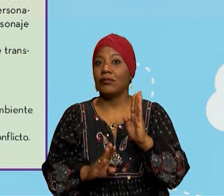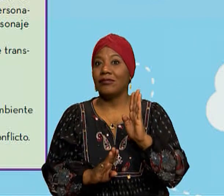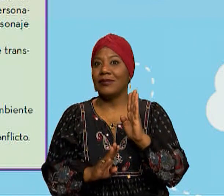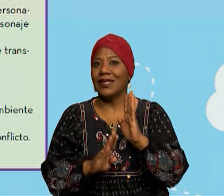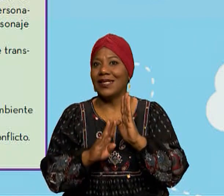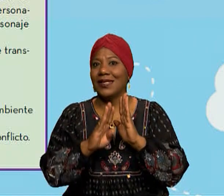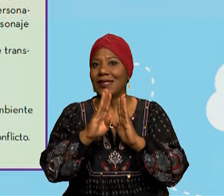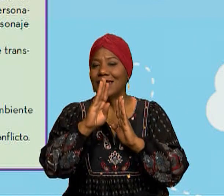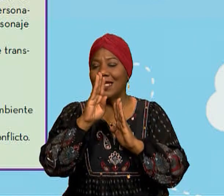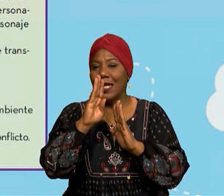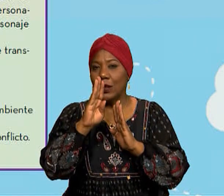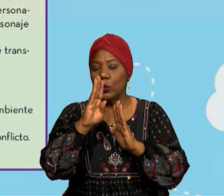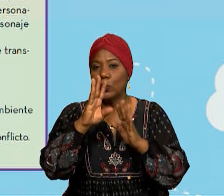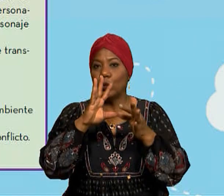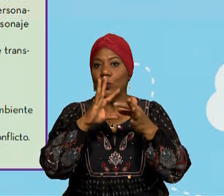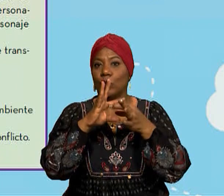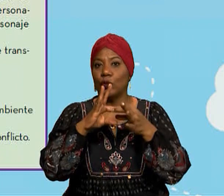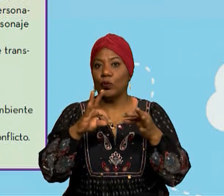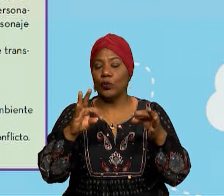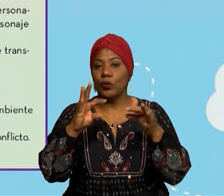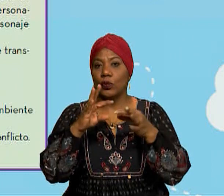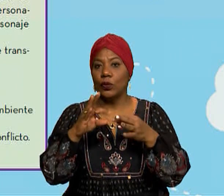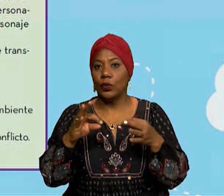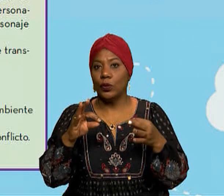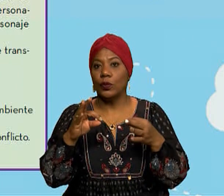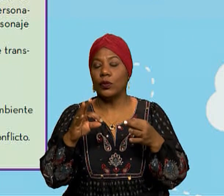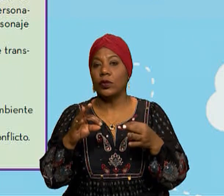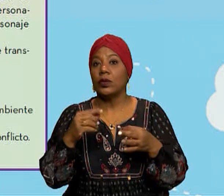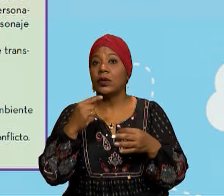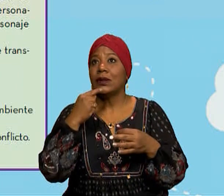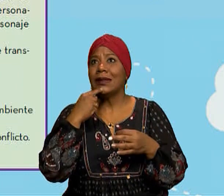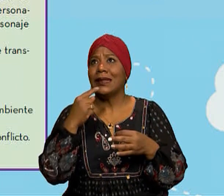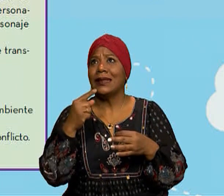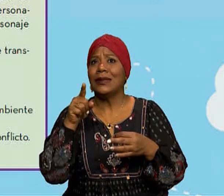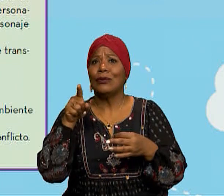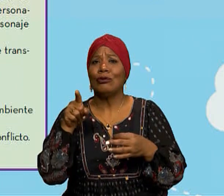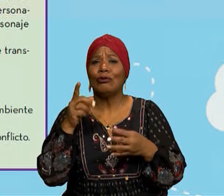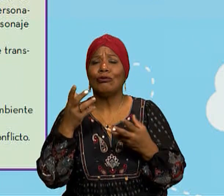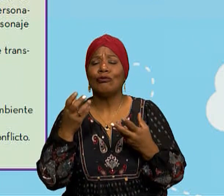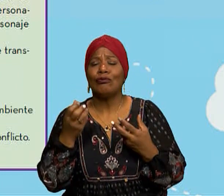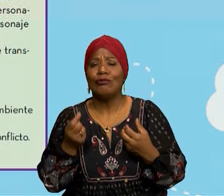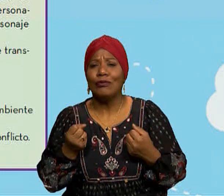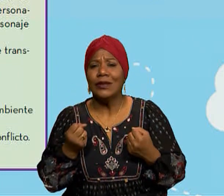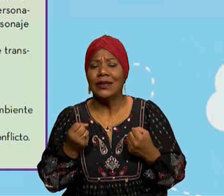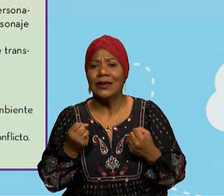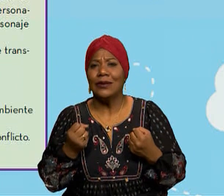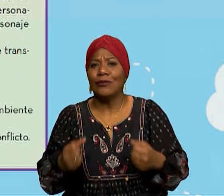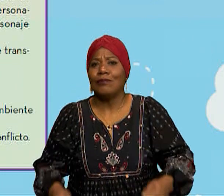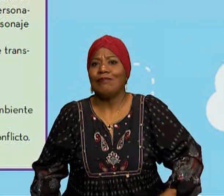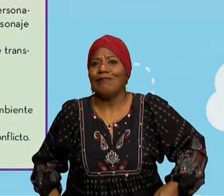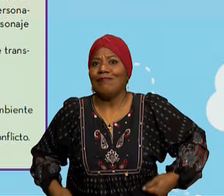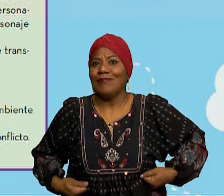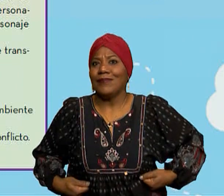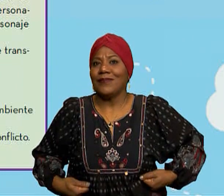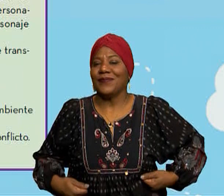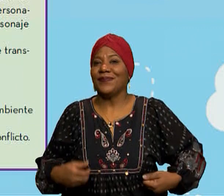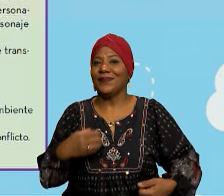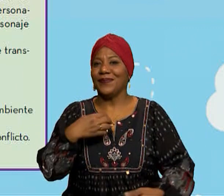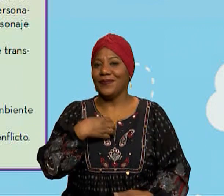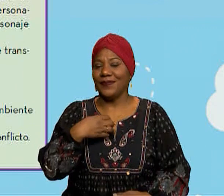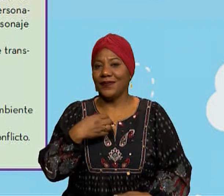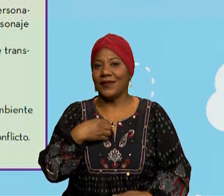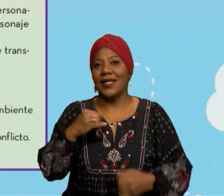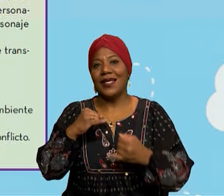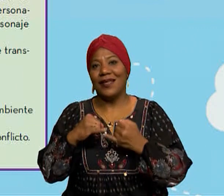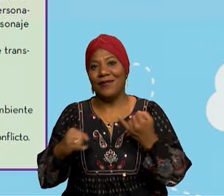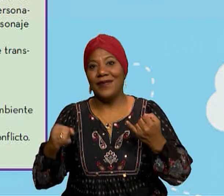el desarrollo, cuenta las acciones que viven los personajes y se presenta el conflicto. Y el cierre o